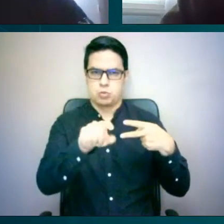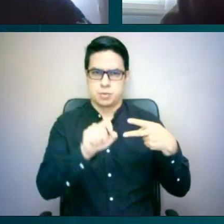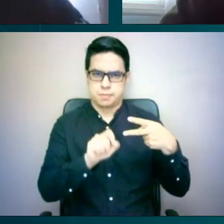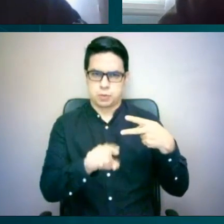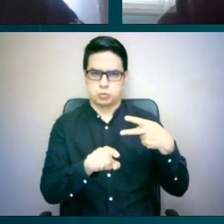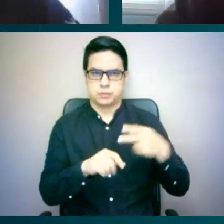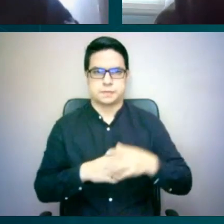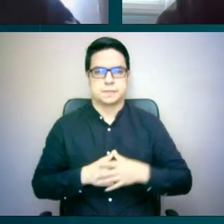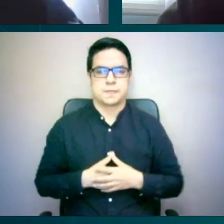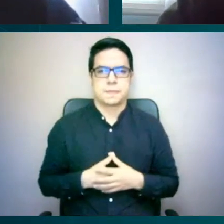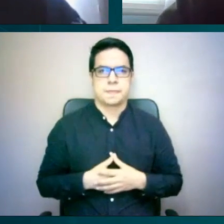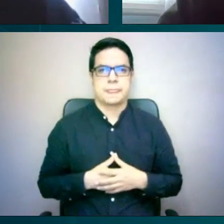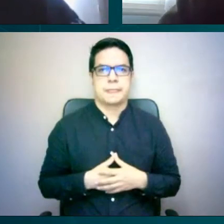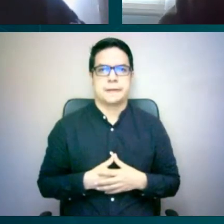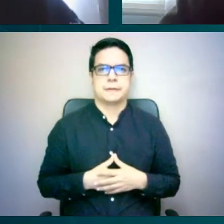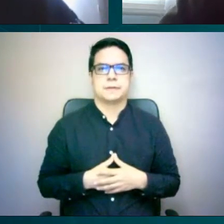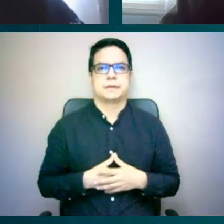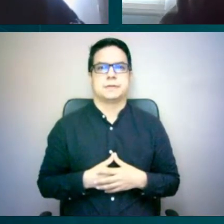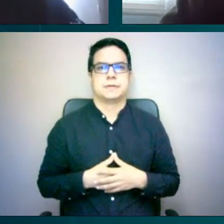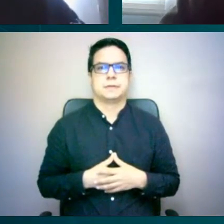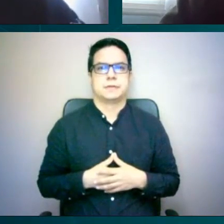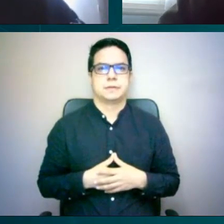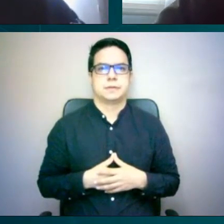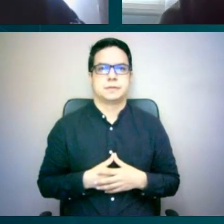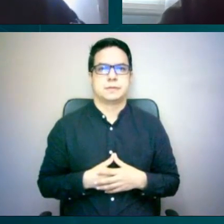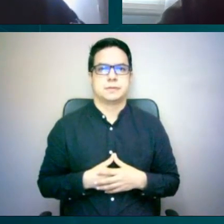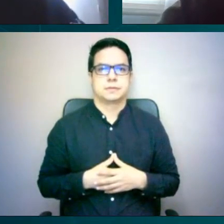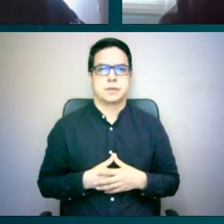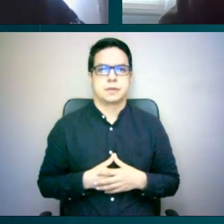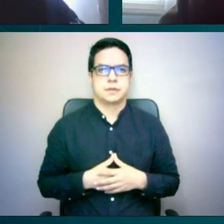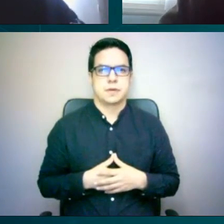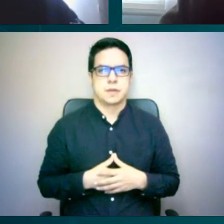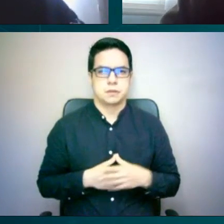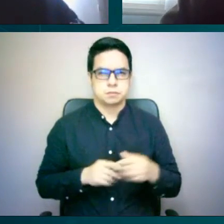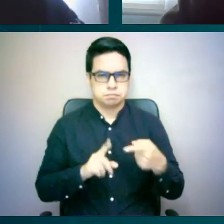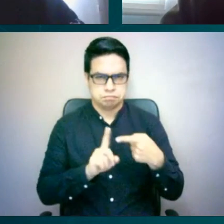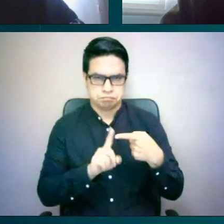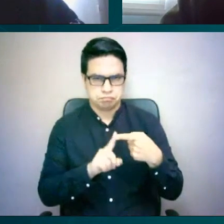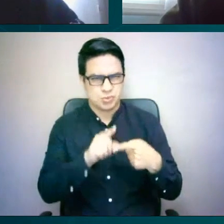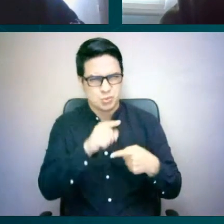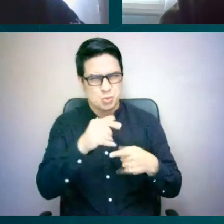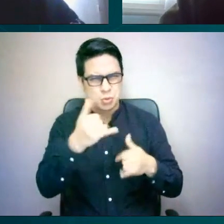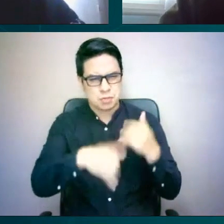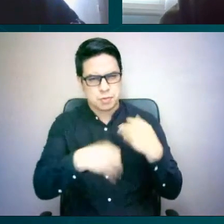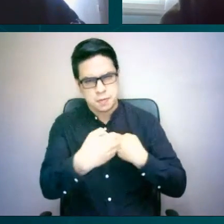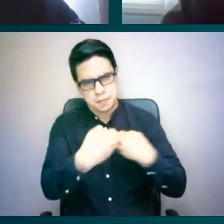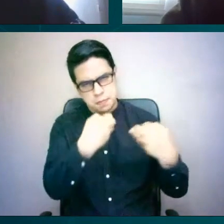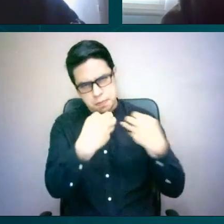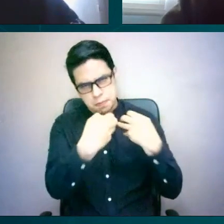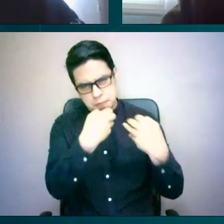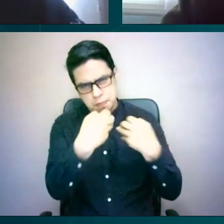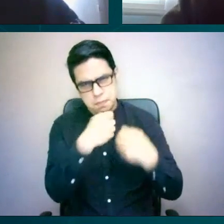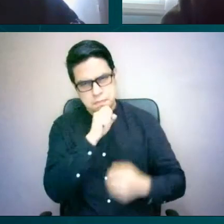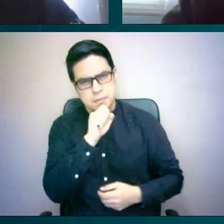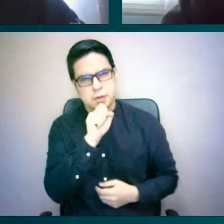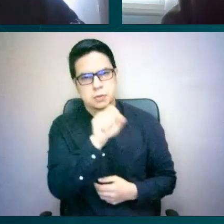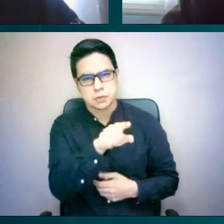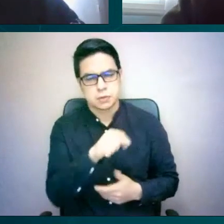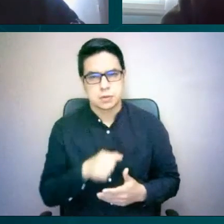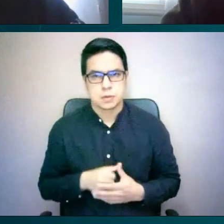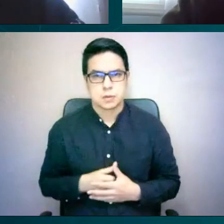Claro que sí. La primera pues tiene que ver con lo último que mencionaste y sería posible